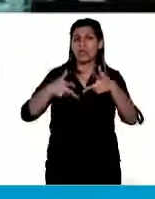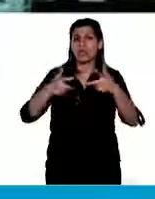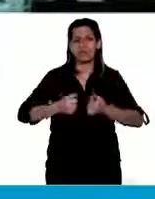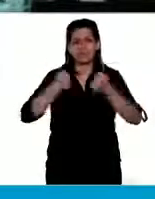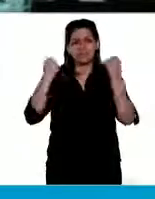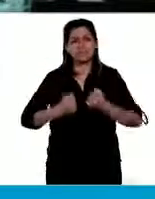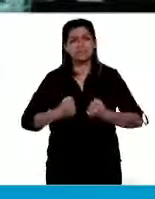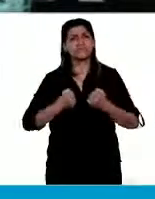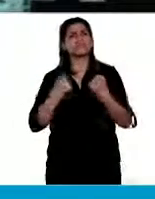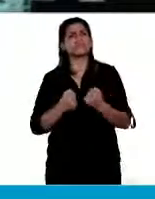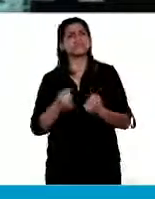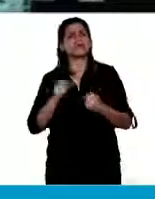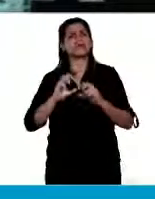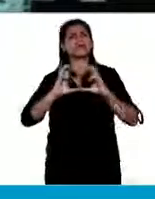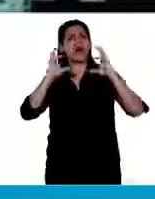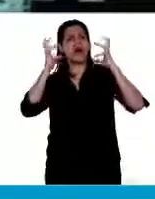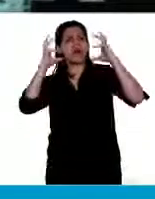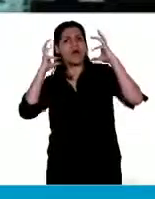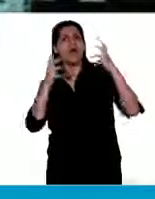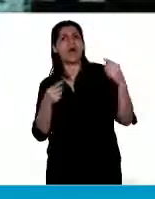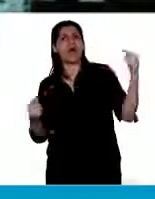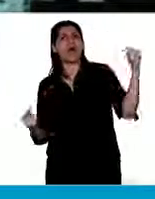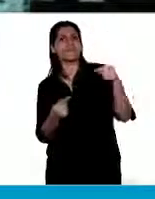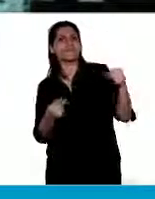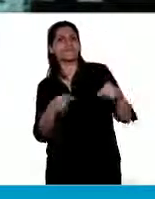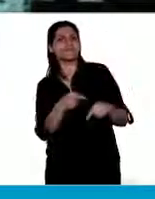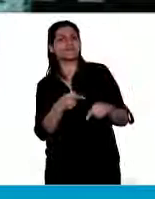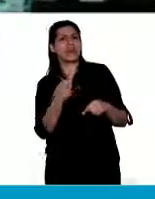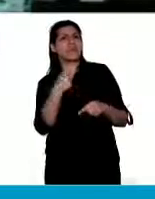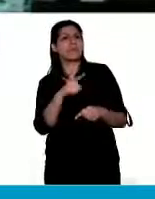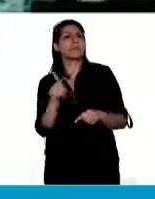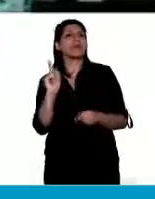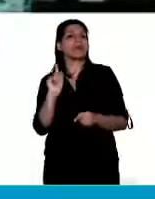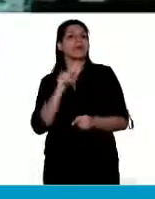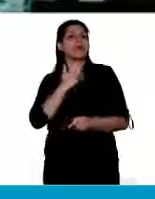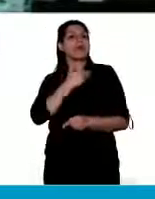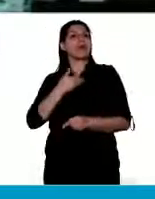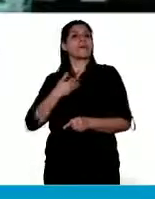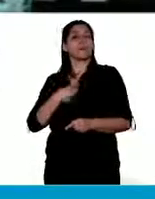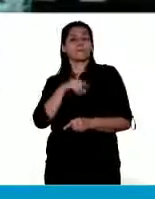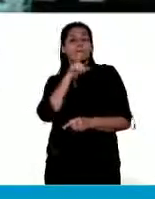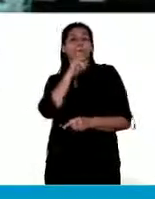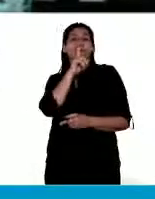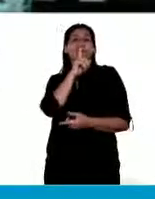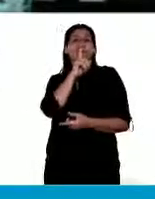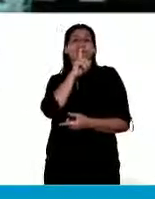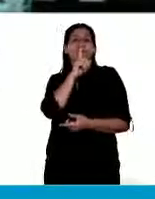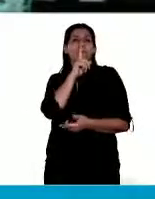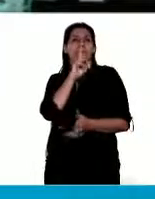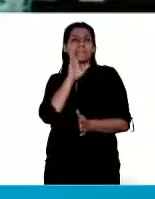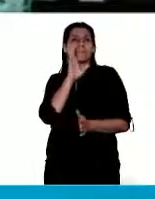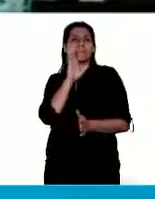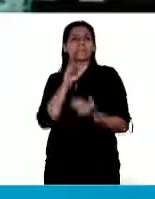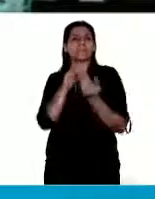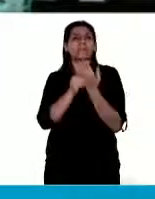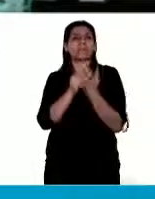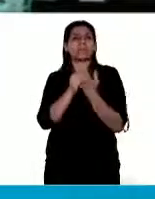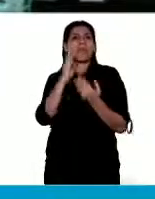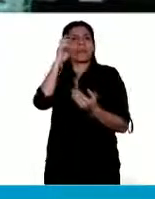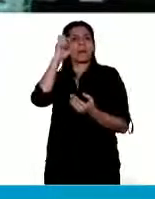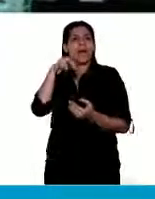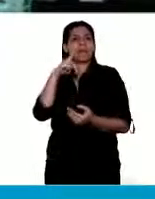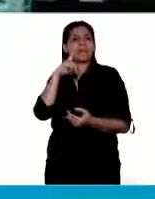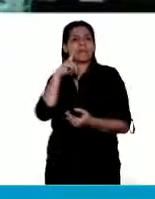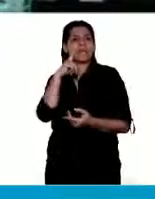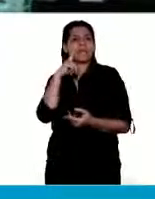que se enojan con la oposición, pero en términos generales el gobierno se queda callado cuando el ministro Berni vapulea